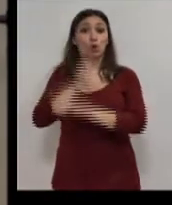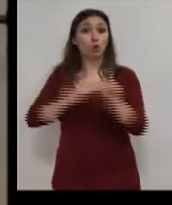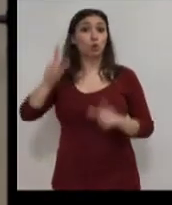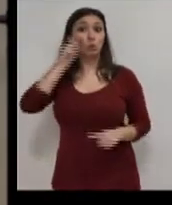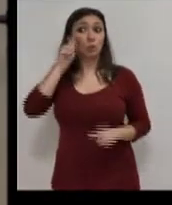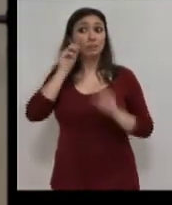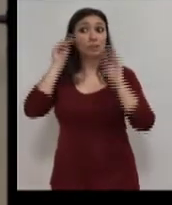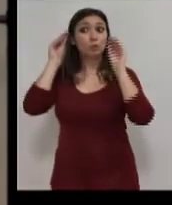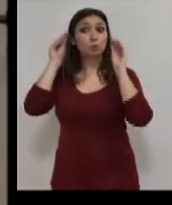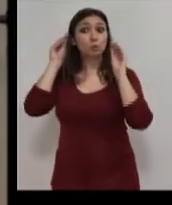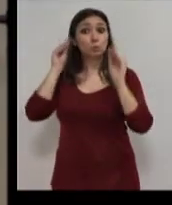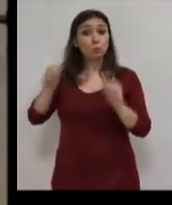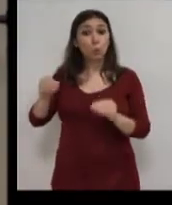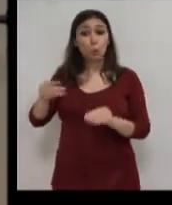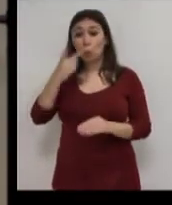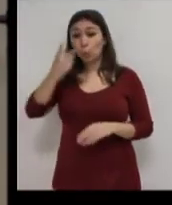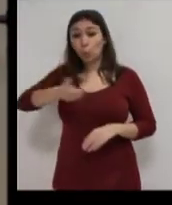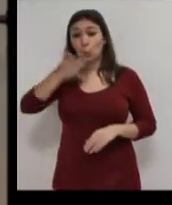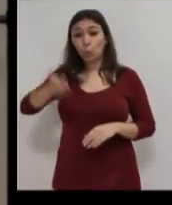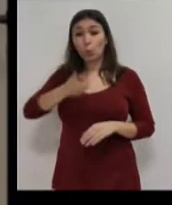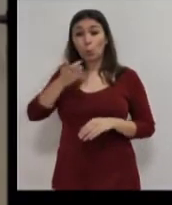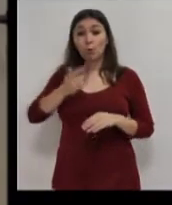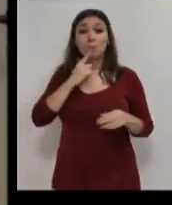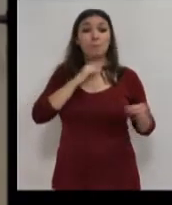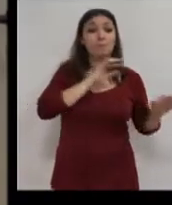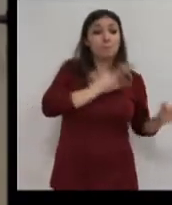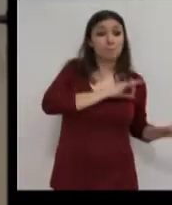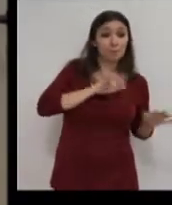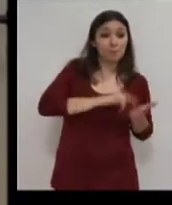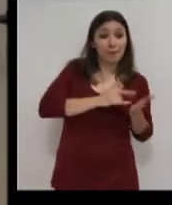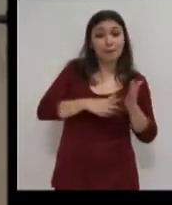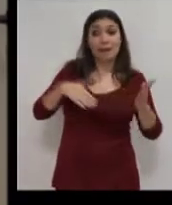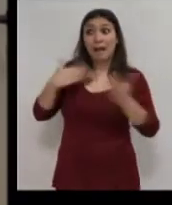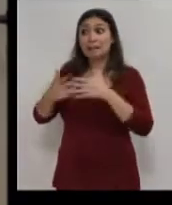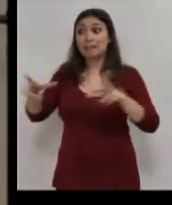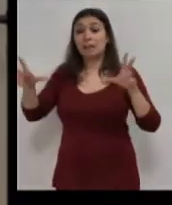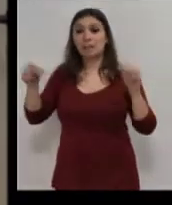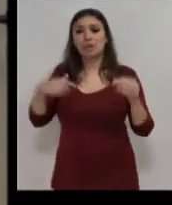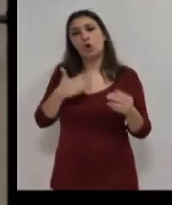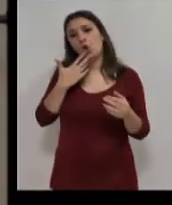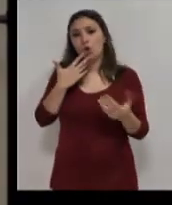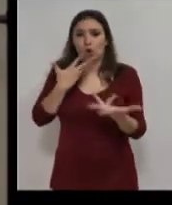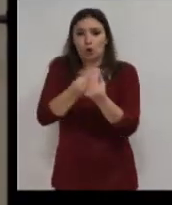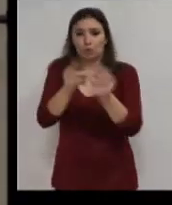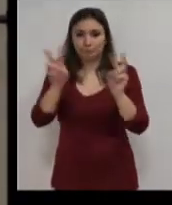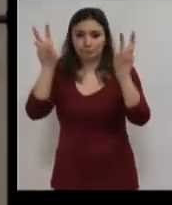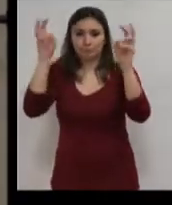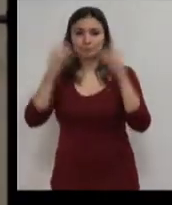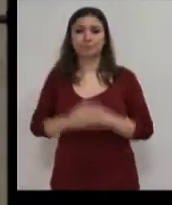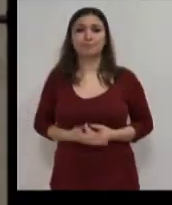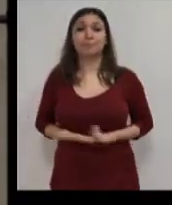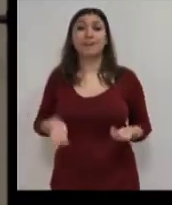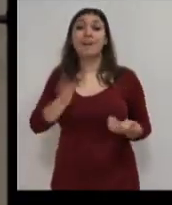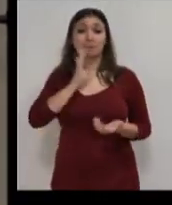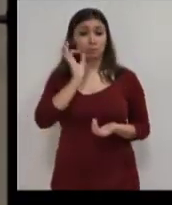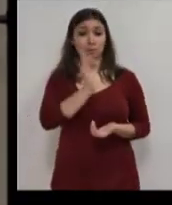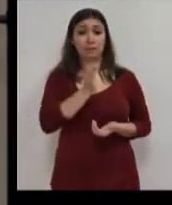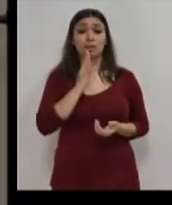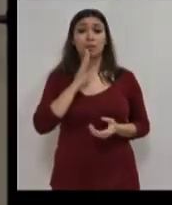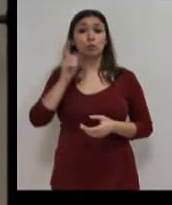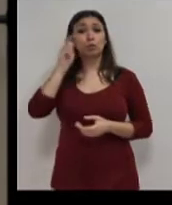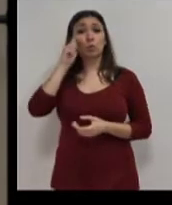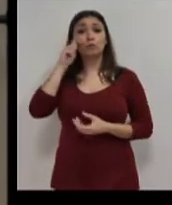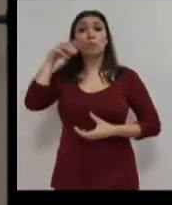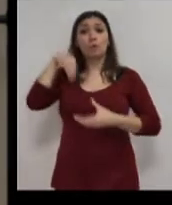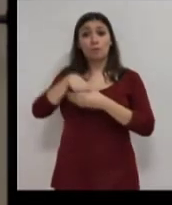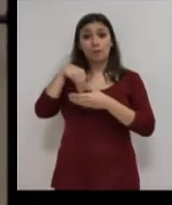las tecnologías, ¿no? De acompañar al turista durante toda su visita, ¿no? Como decía, desde la planificación. Y como bien decíamos